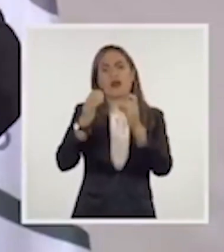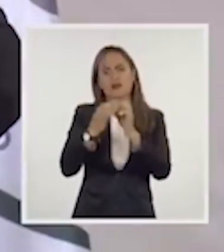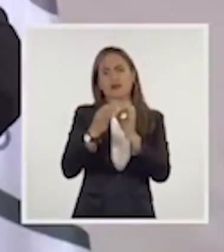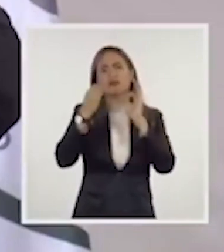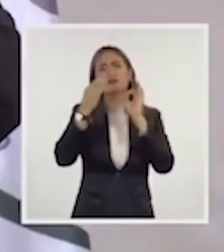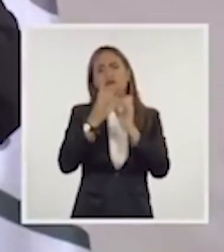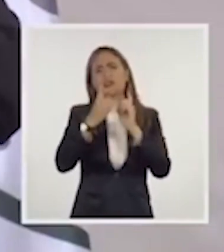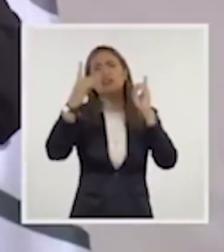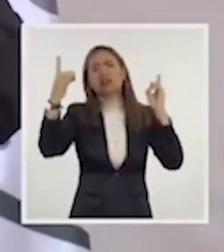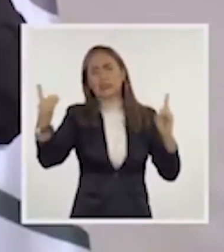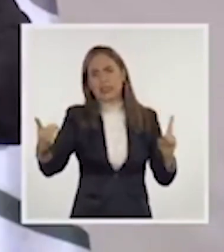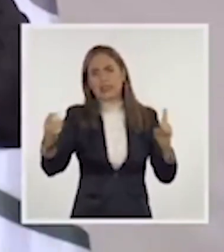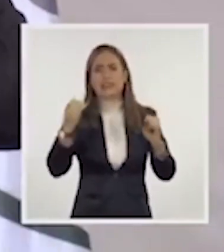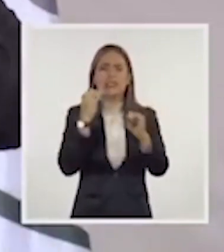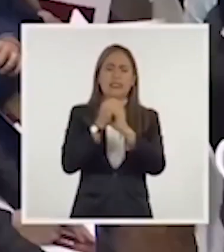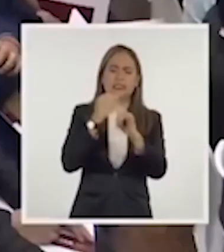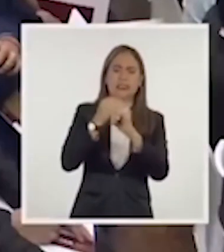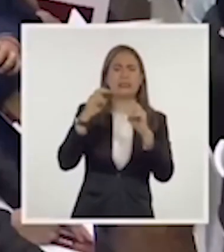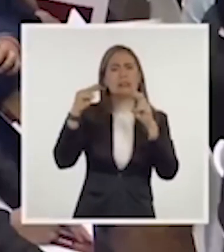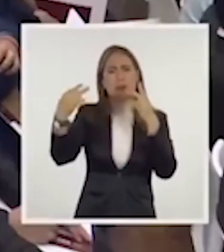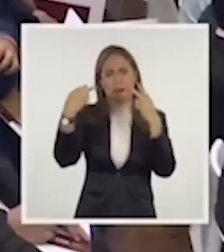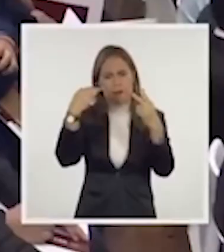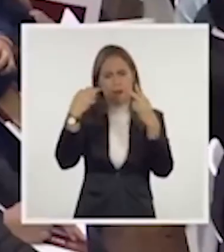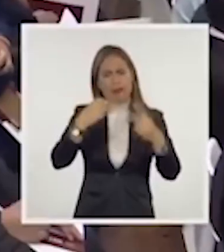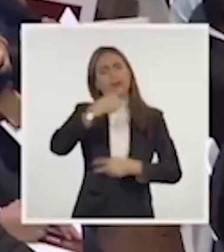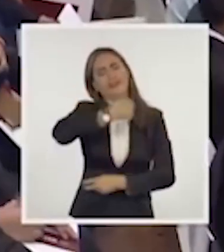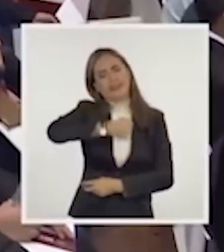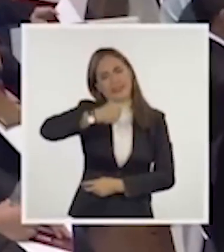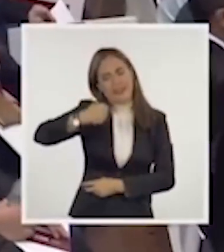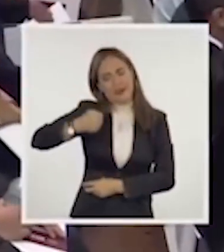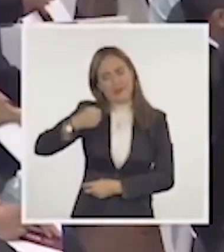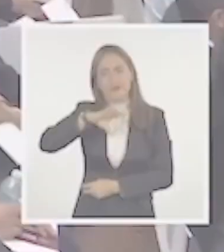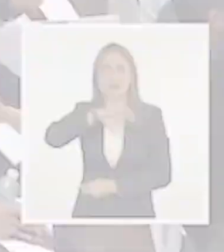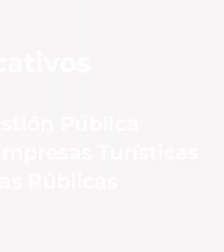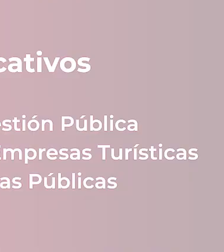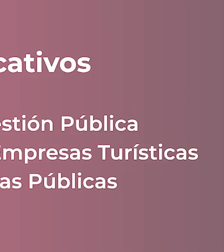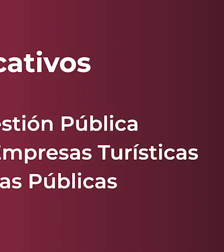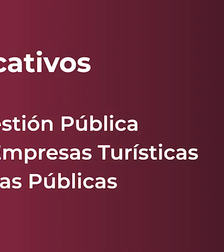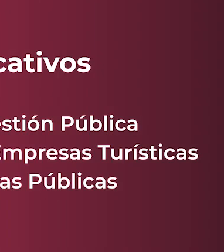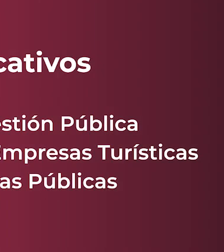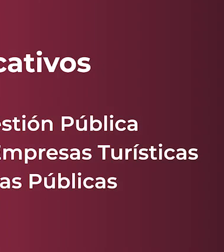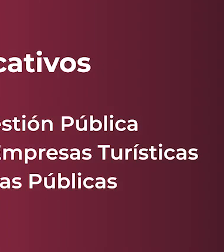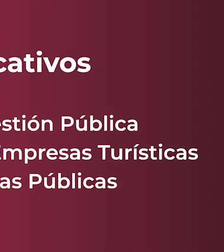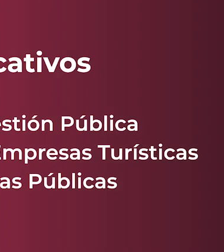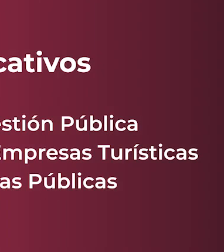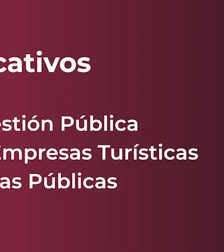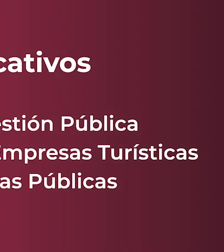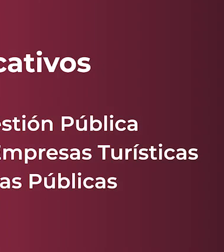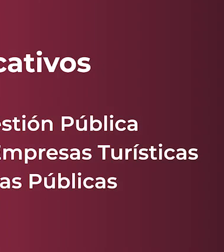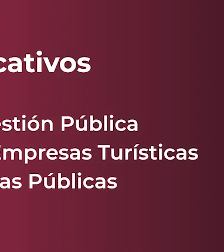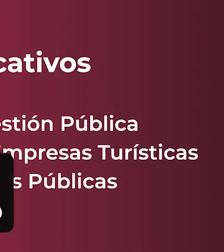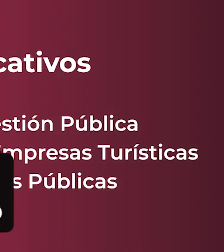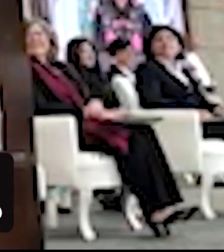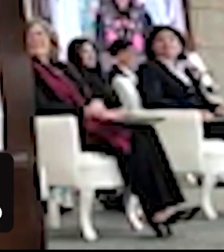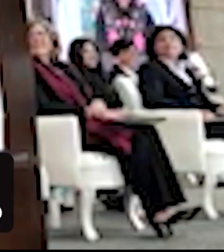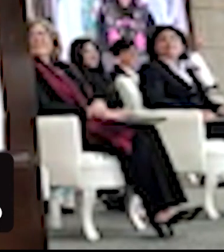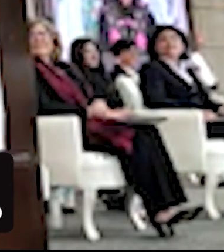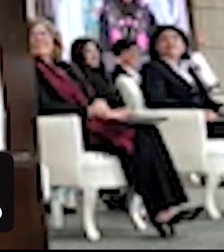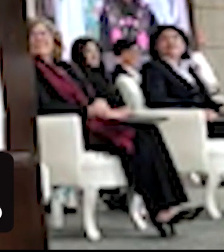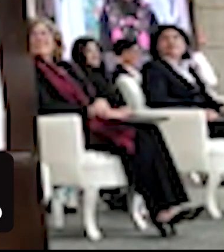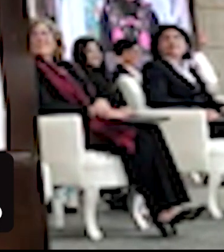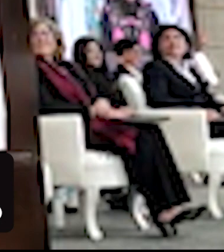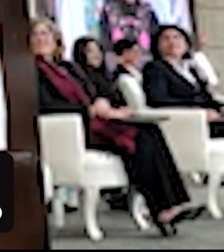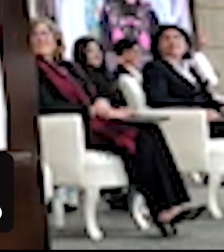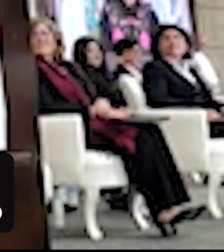Ambos dirigieron mensajes de aliento y superación a la comunidad de personas egresadas. En la segunda ceremonia,